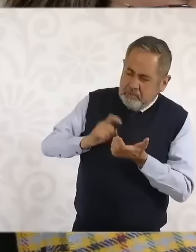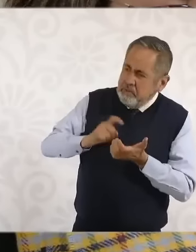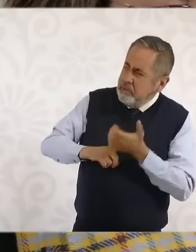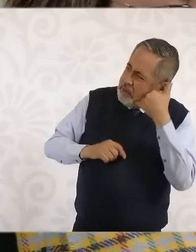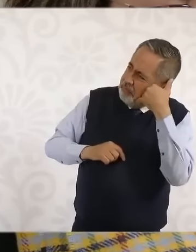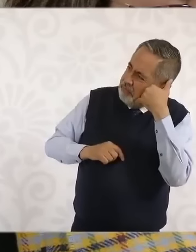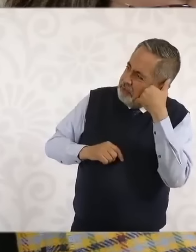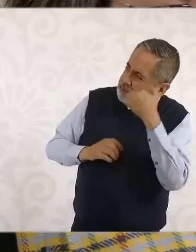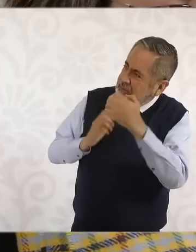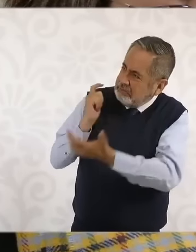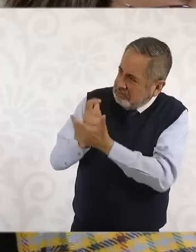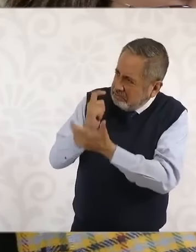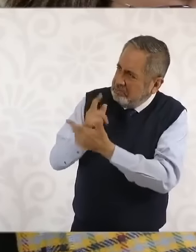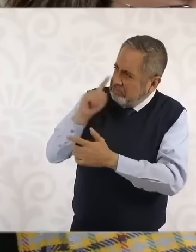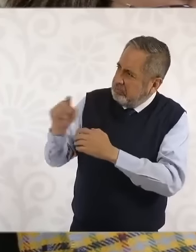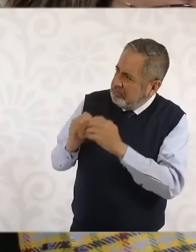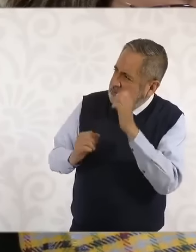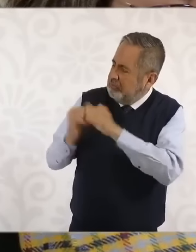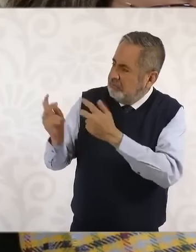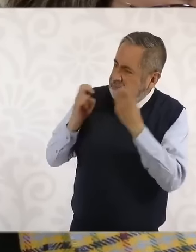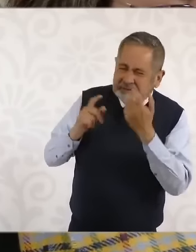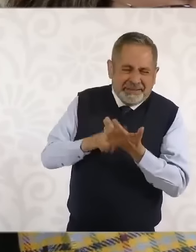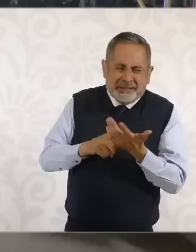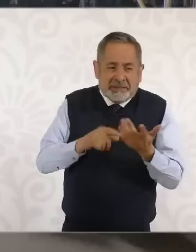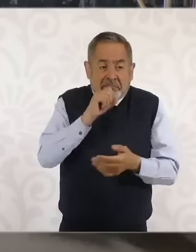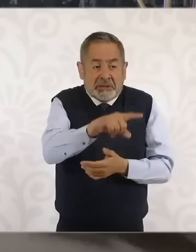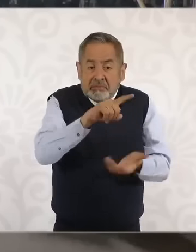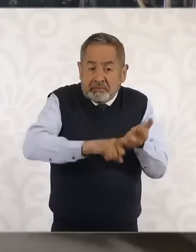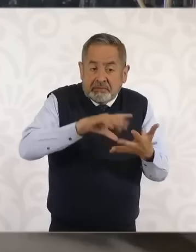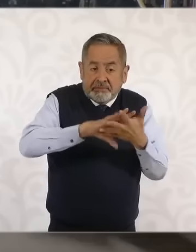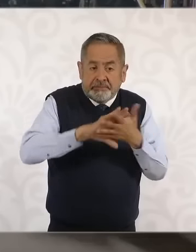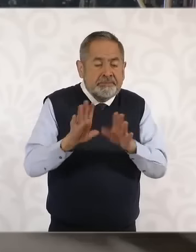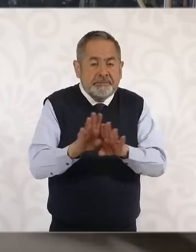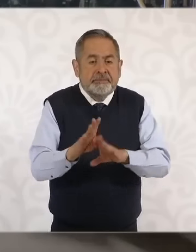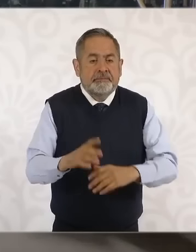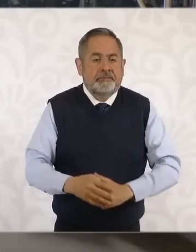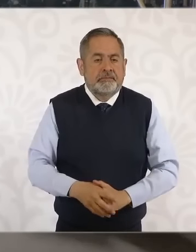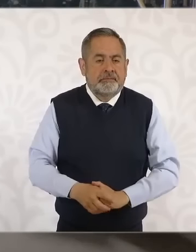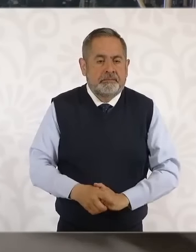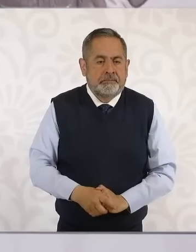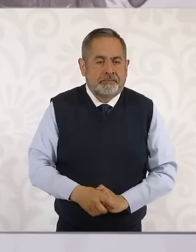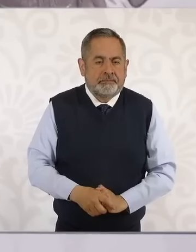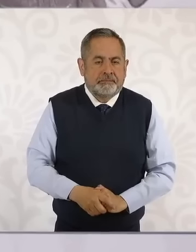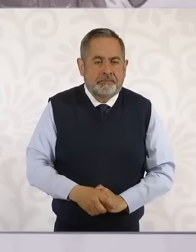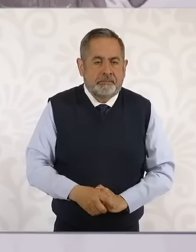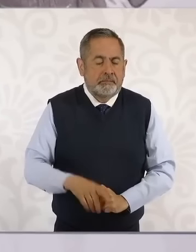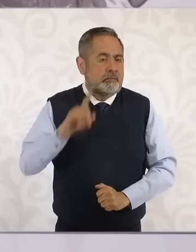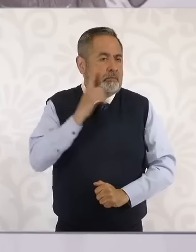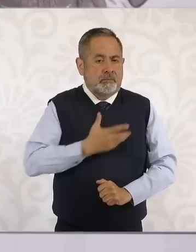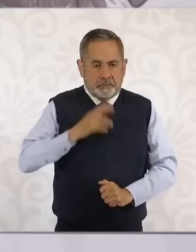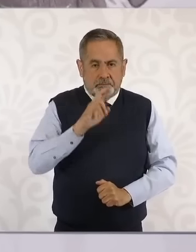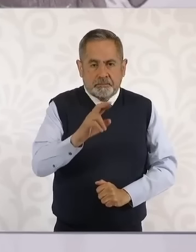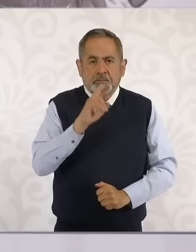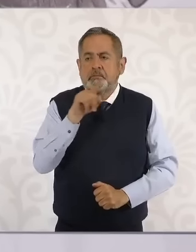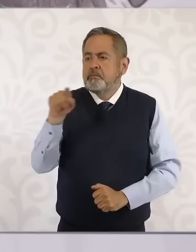extorsión y obviamente pues todo lo que se está combatiendo en su gobierno. Si quieren, en una reunión que venga a